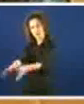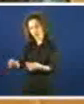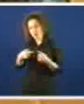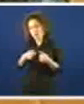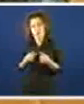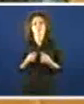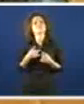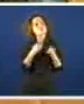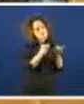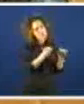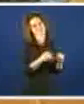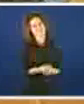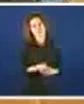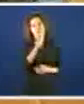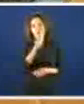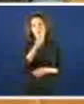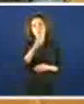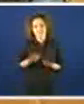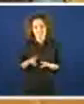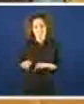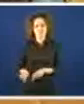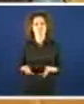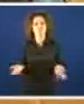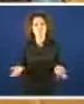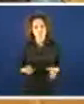problemas da xente, sí. Por iso estamos onde estamos.